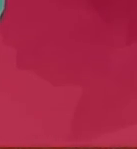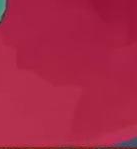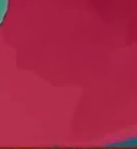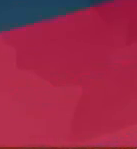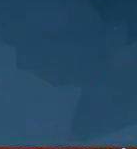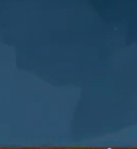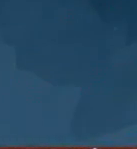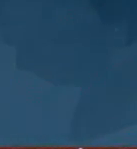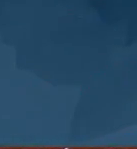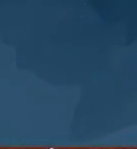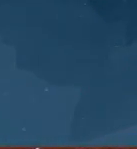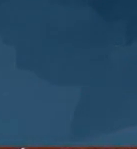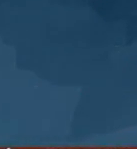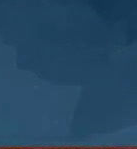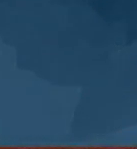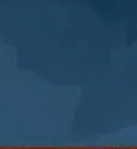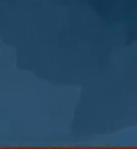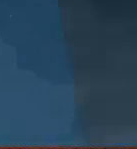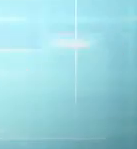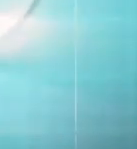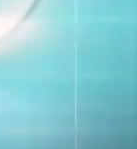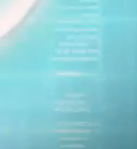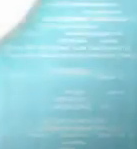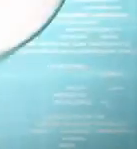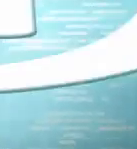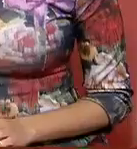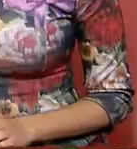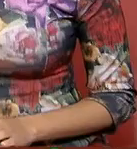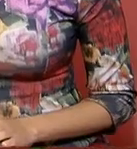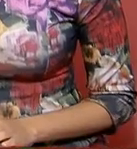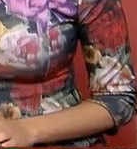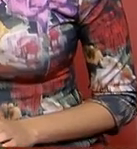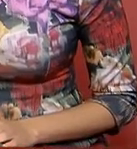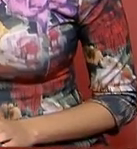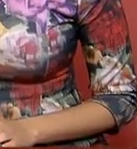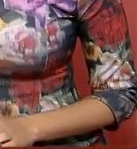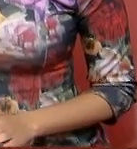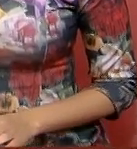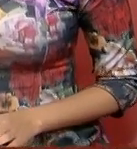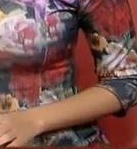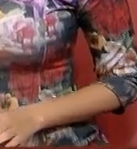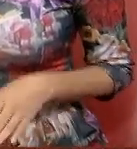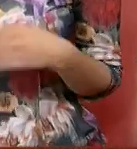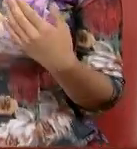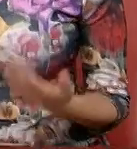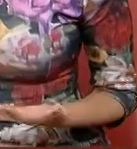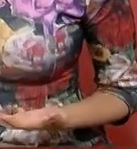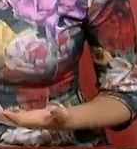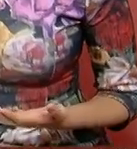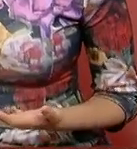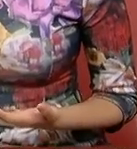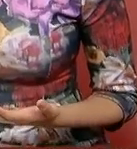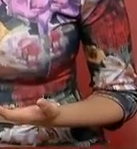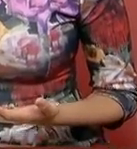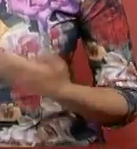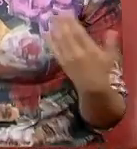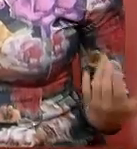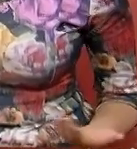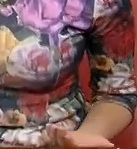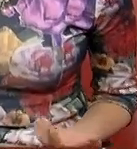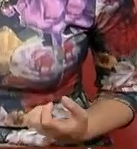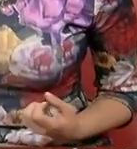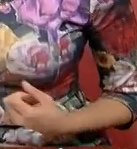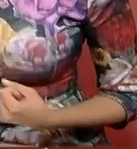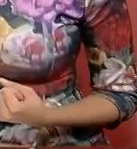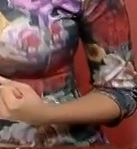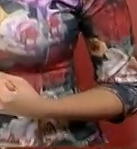Pues con este mensaje que vinieron a dar ayer esta asociación Diles que Voten, pretenden que Pues nosotros los mexicanos estamos preocupados